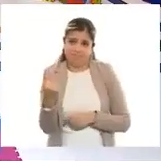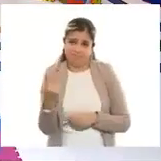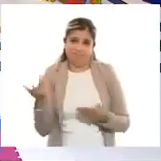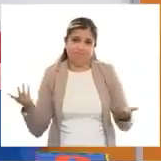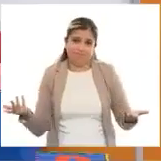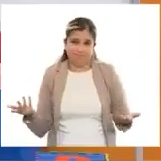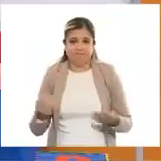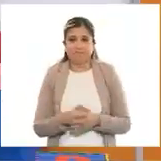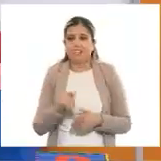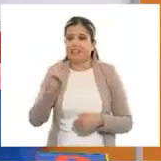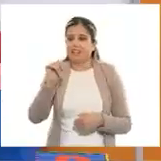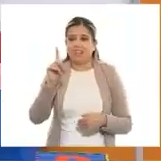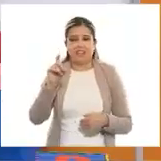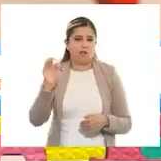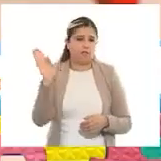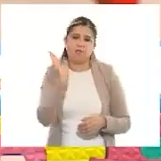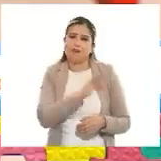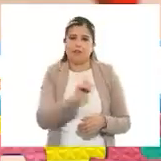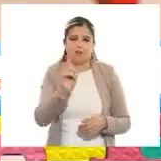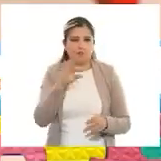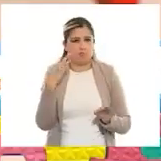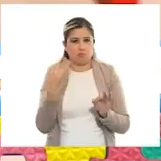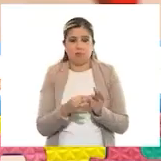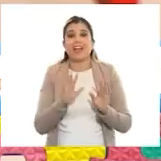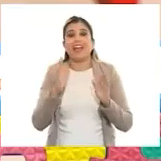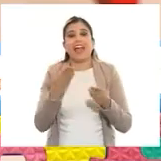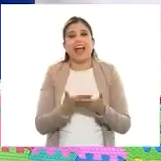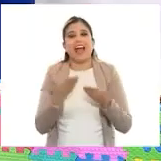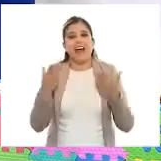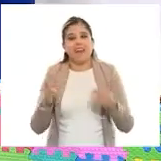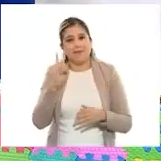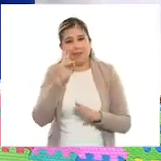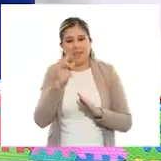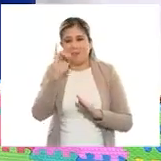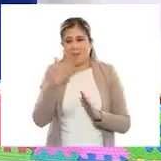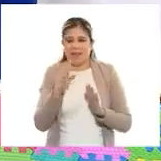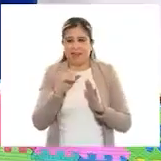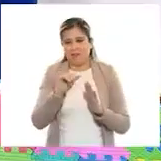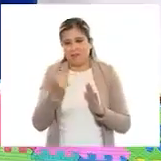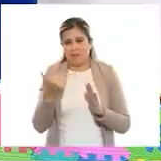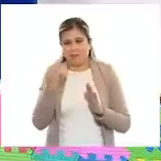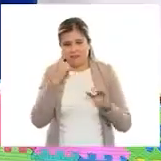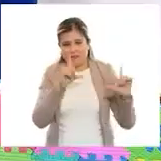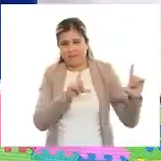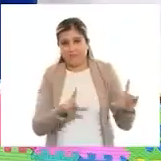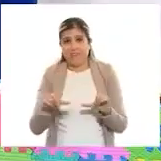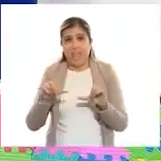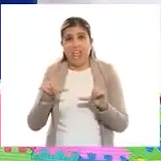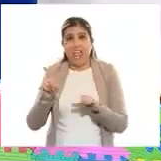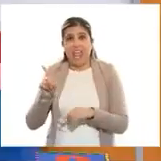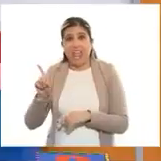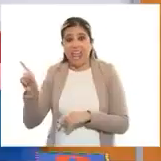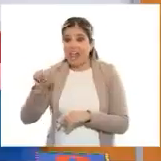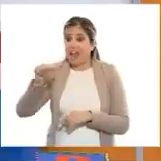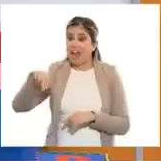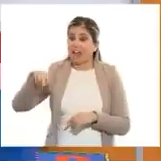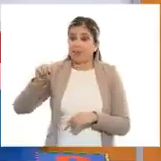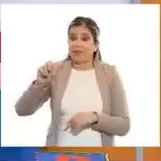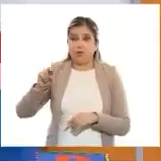ahí Tadeo, ya puse no que cumplió. Tadeo no cumplió. Ahora, vamos a ver las siguientes imágenes, en donde vemos que